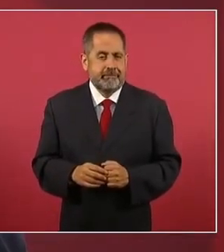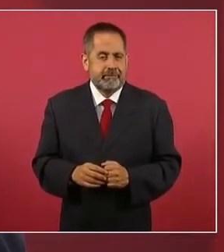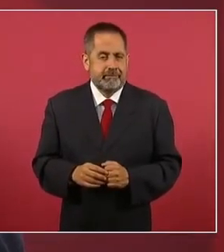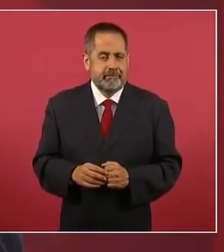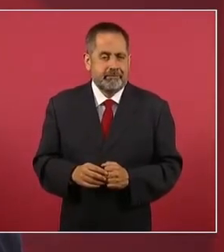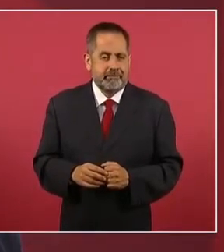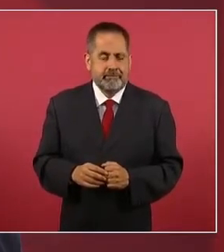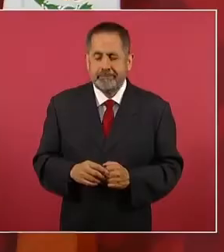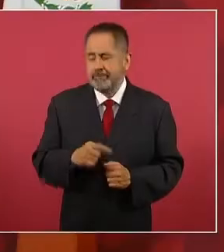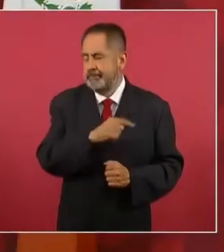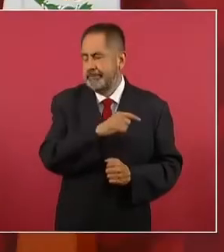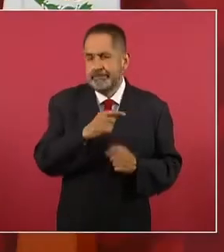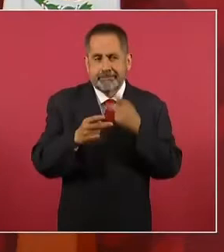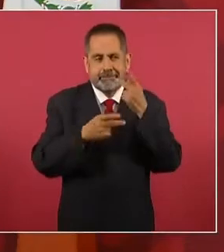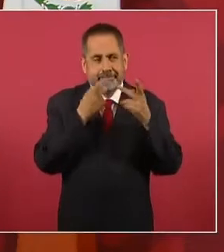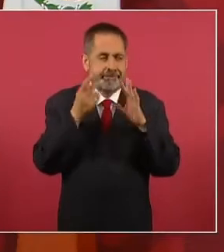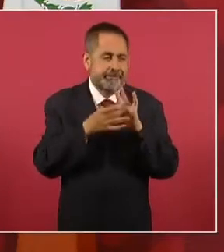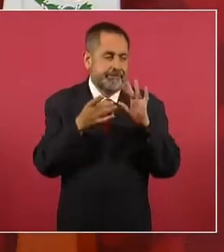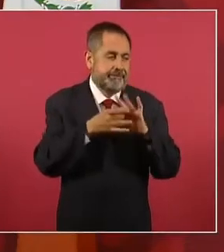hablan